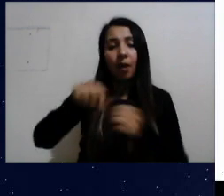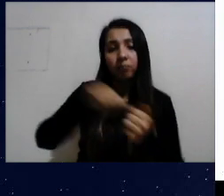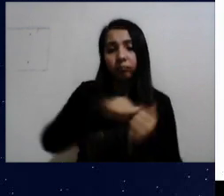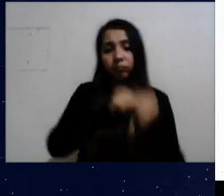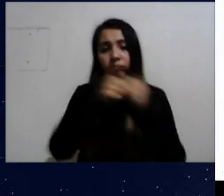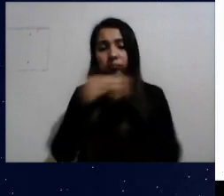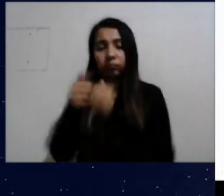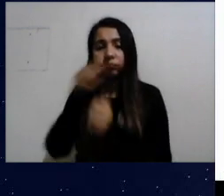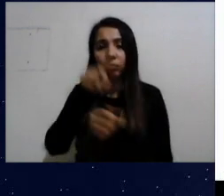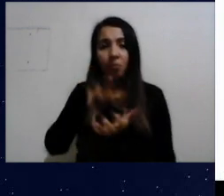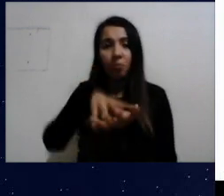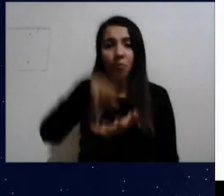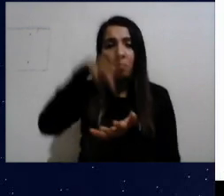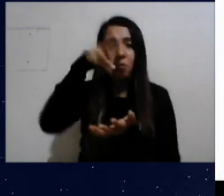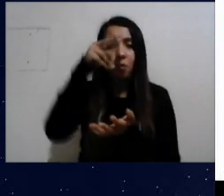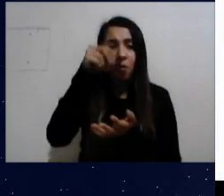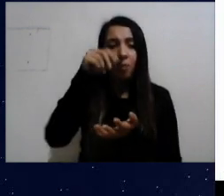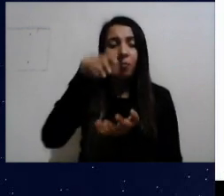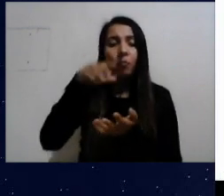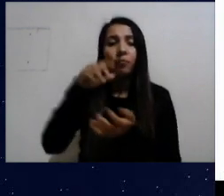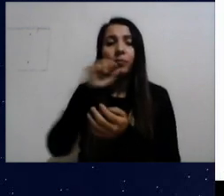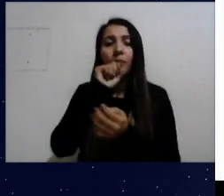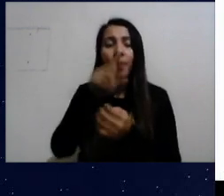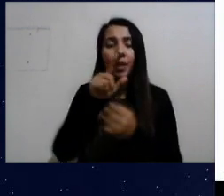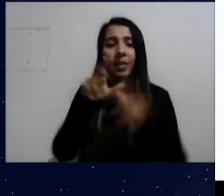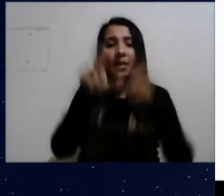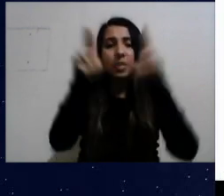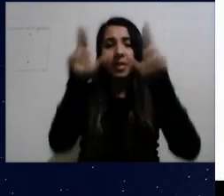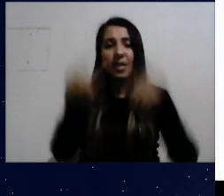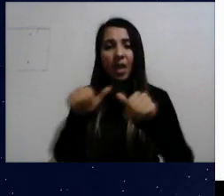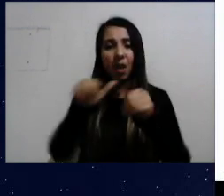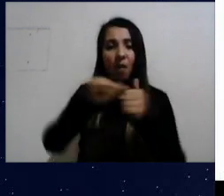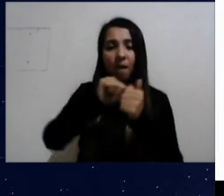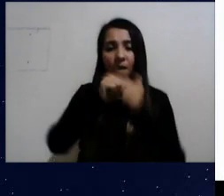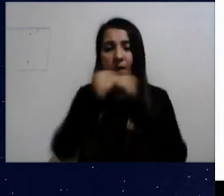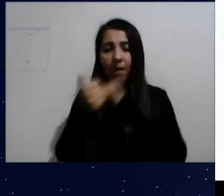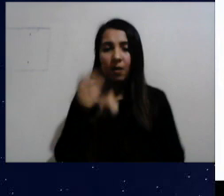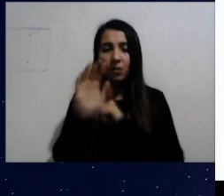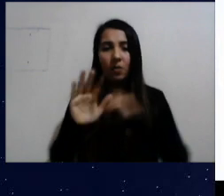los hielos y también a la propia evolución del sistema.